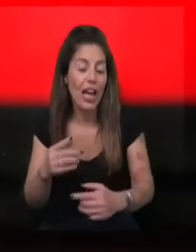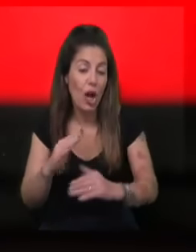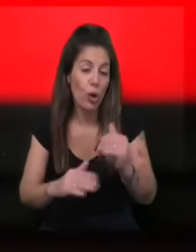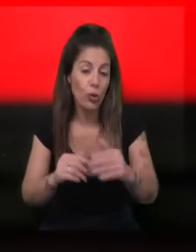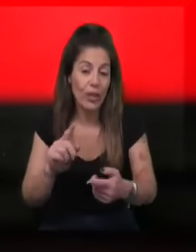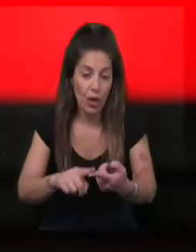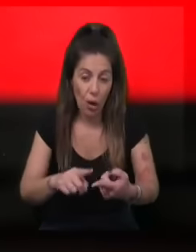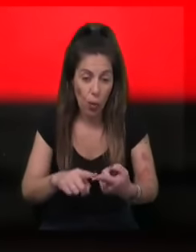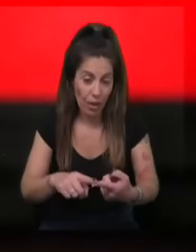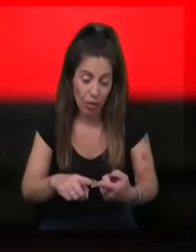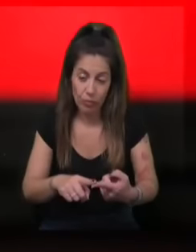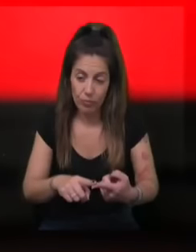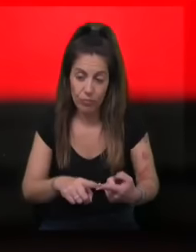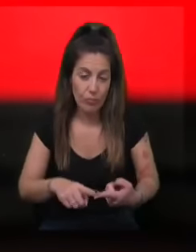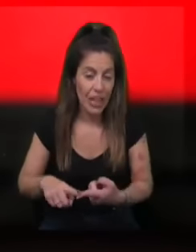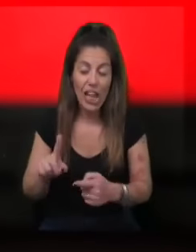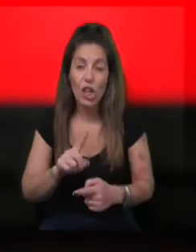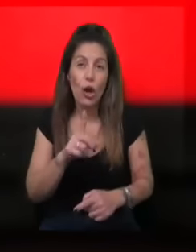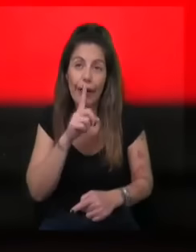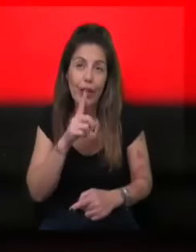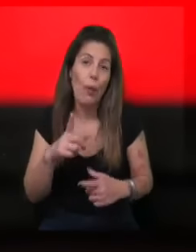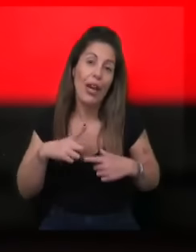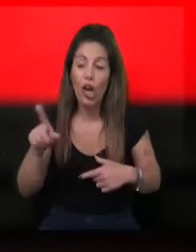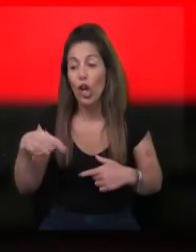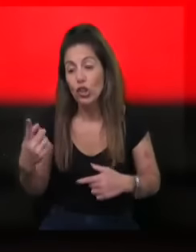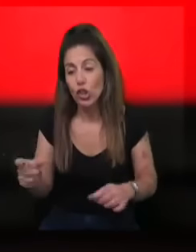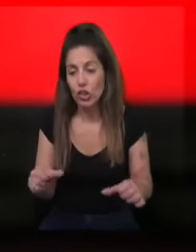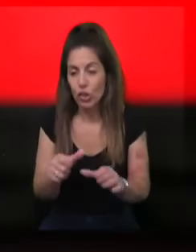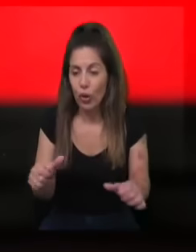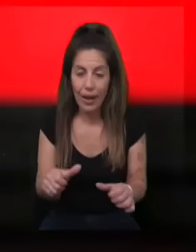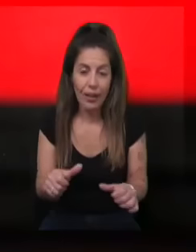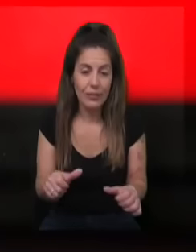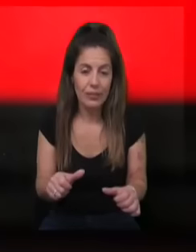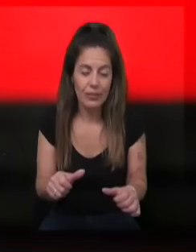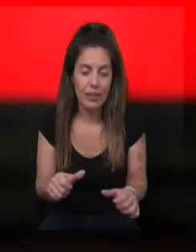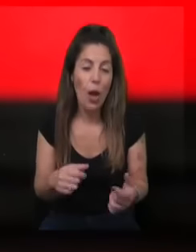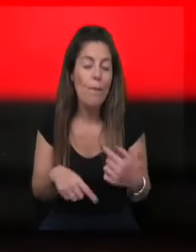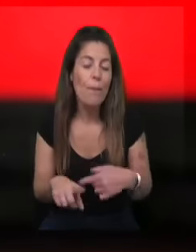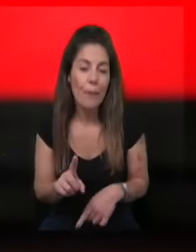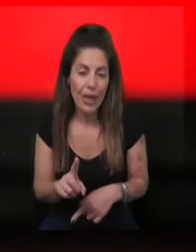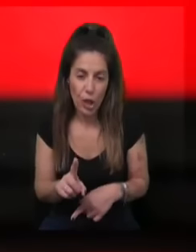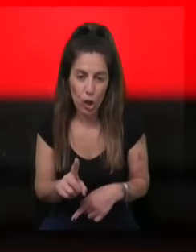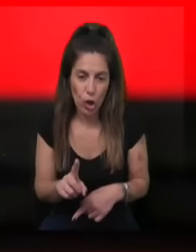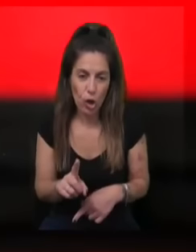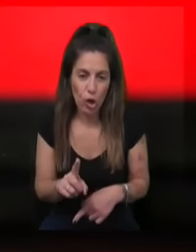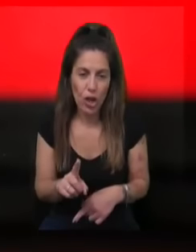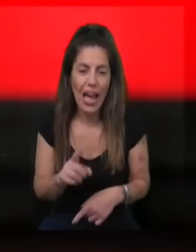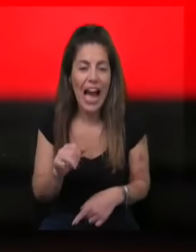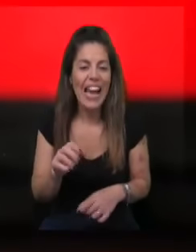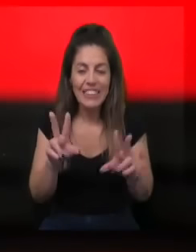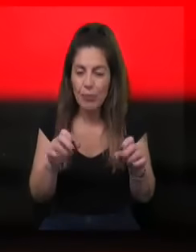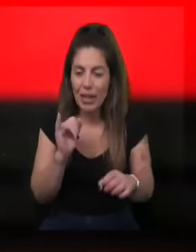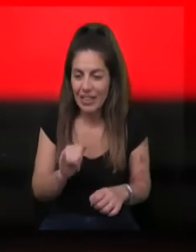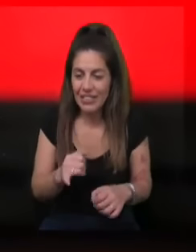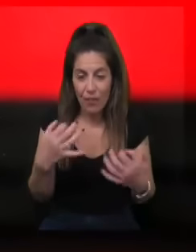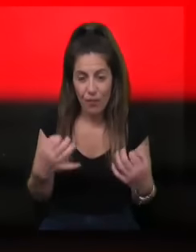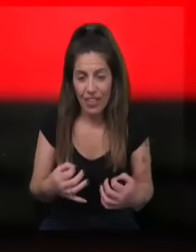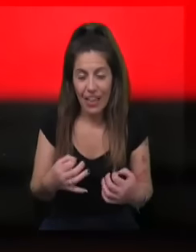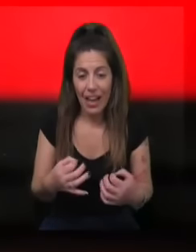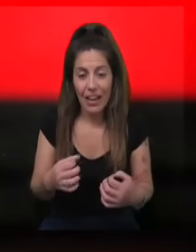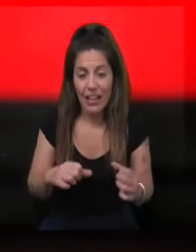consensos no y no quedarnos callado esperando que los otros se les ocurra pero en todo caso hay cuestiones que sí es verdad que hay